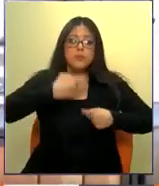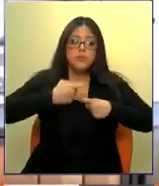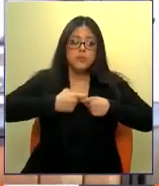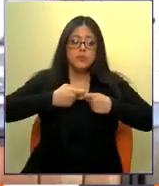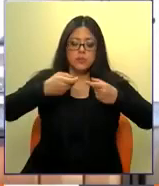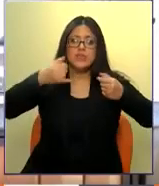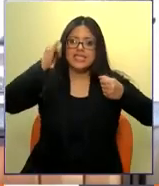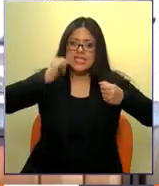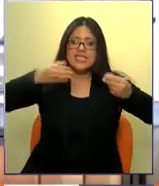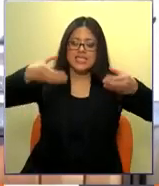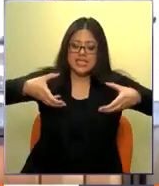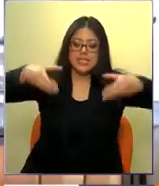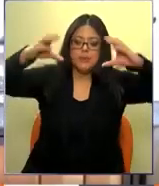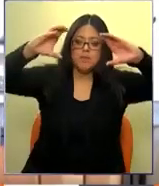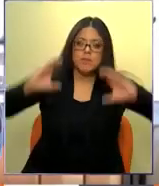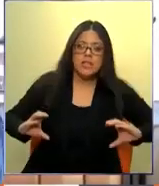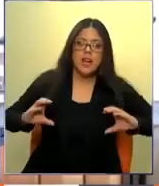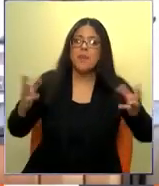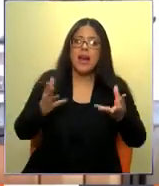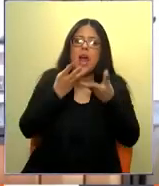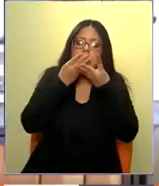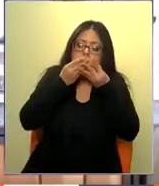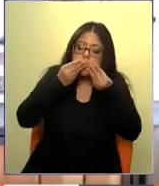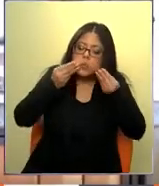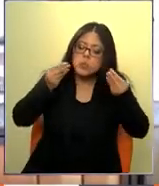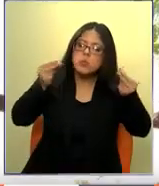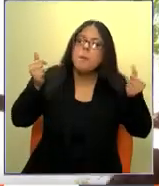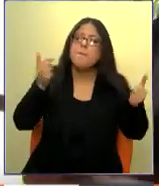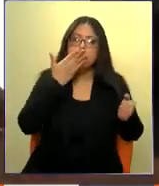se impregne en nuestra carne. Así que vamos a la parrilla.